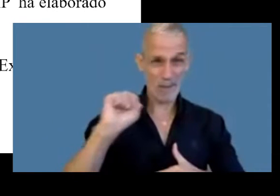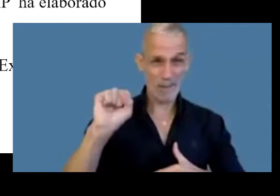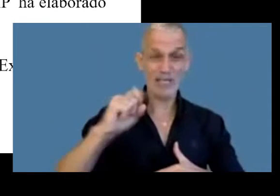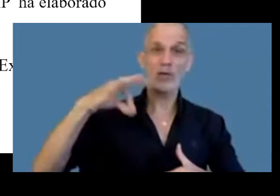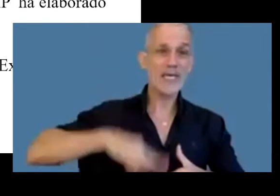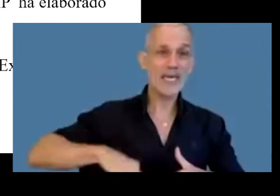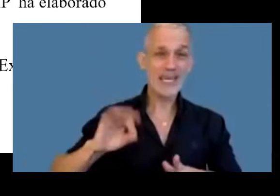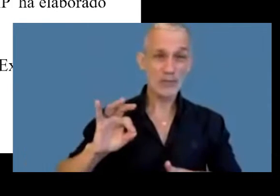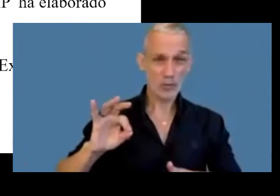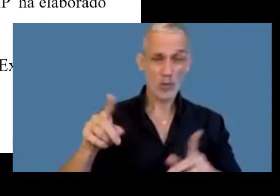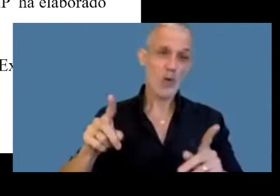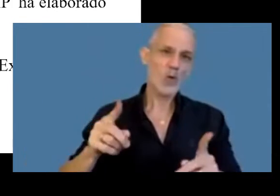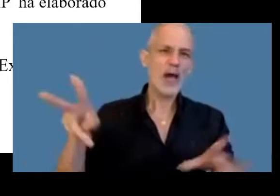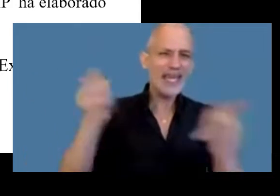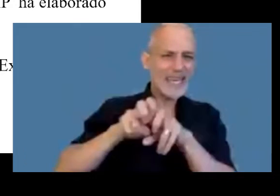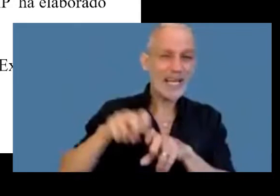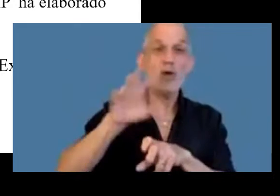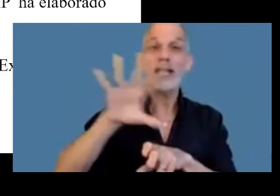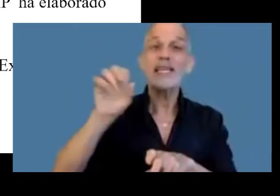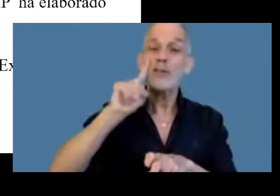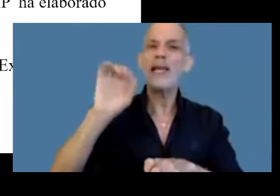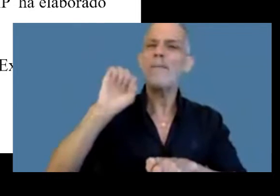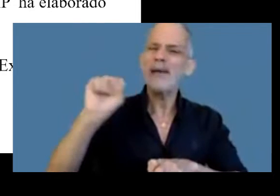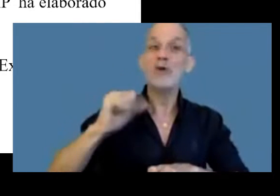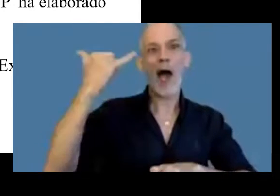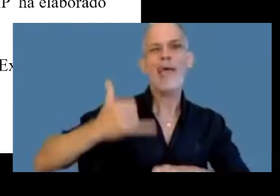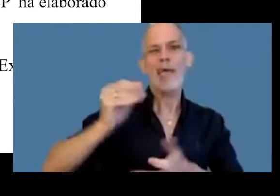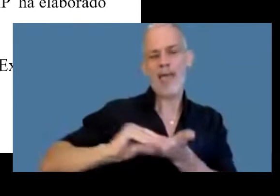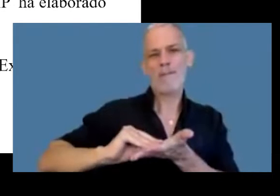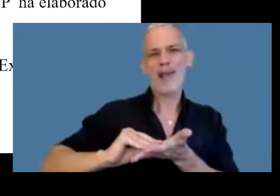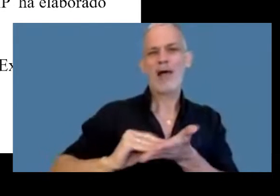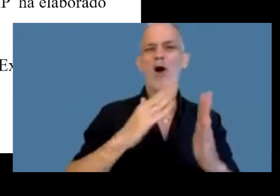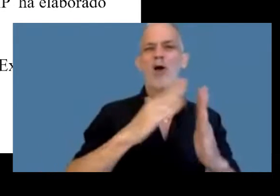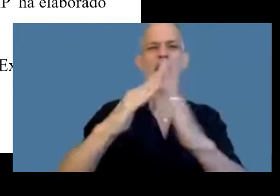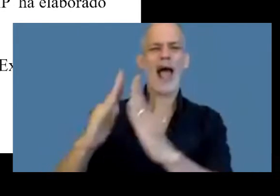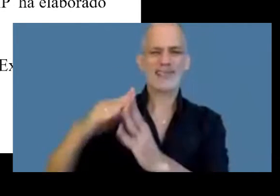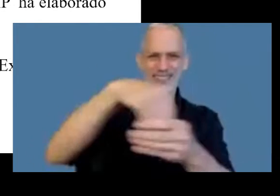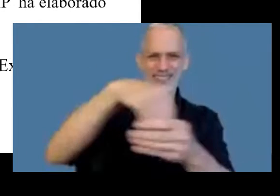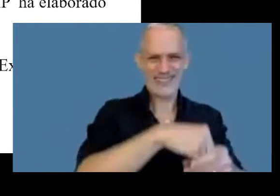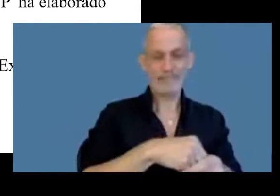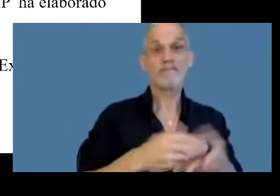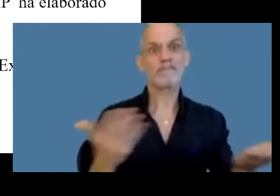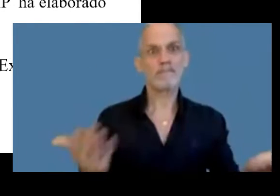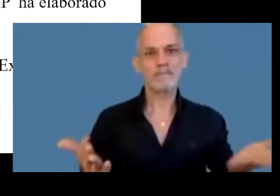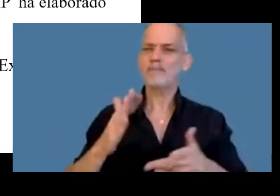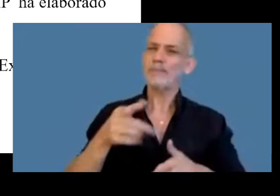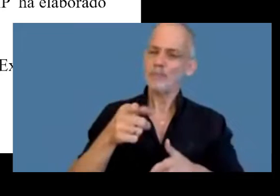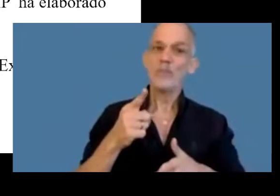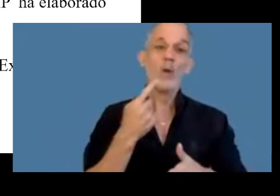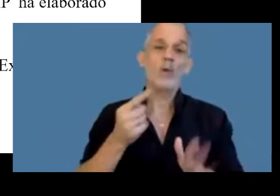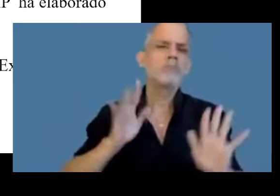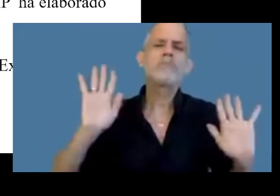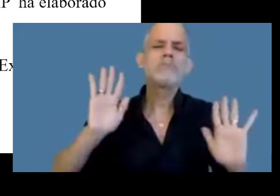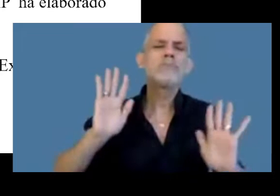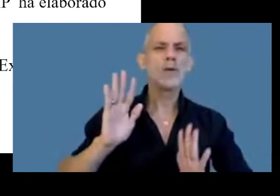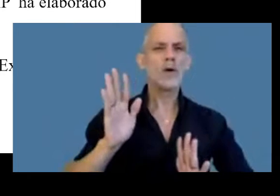bruto, se presume tiene empleados de casas particulares. Pero vuelvo a insistir, es una cuestión de hecho